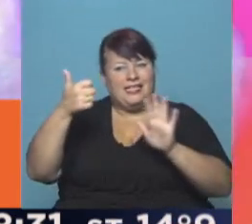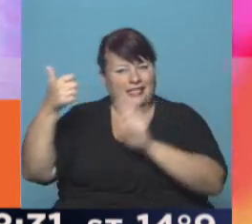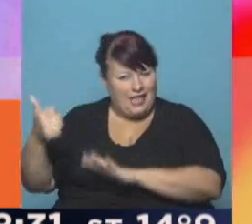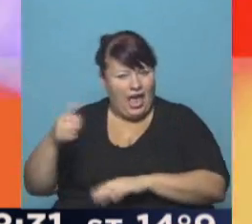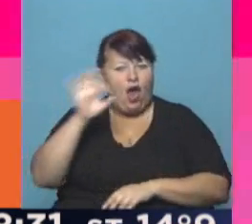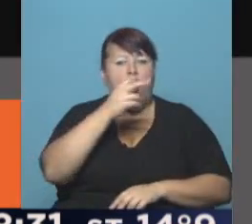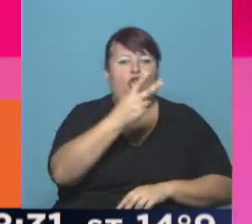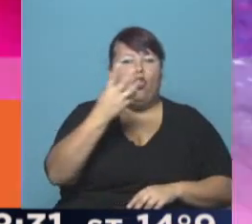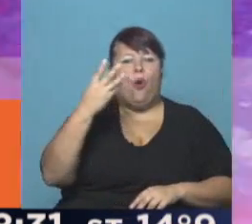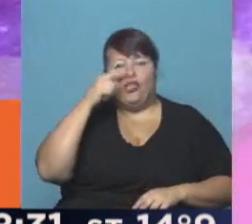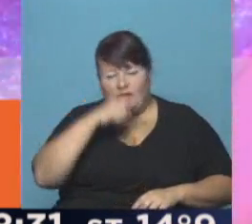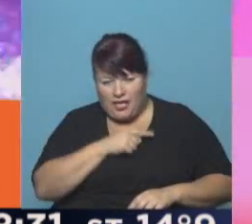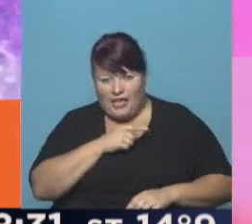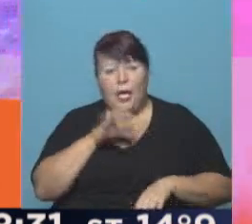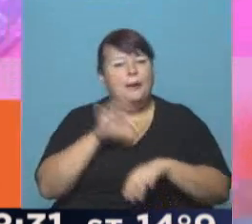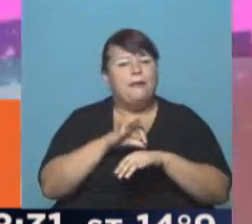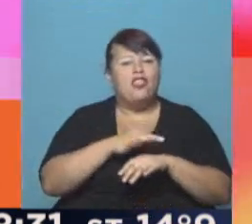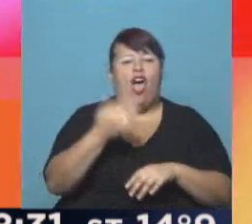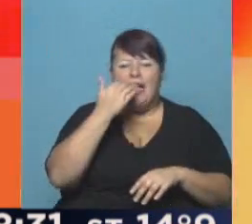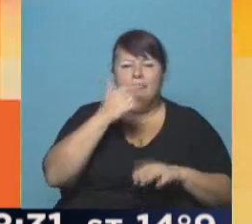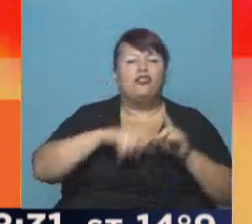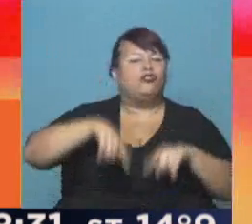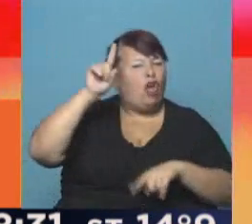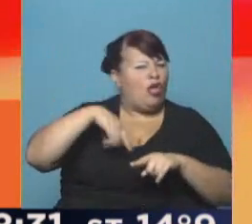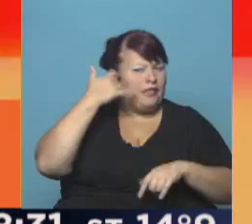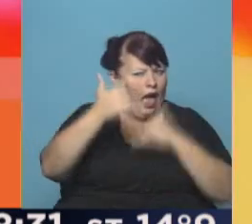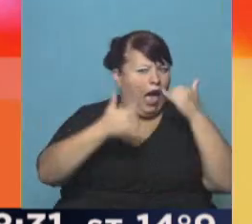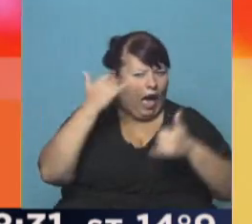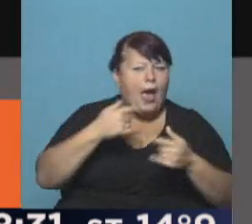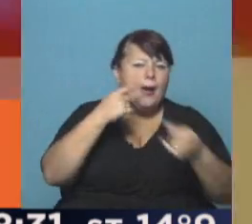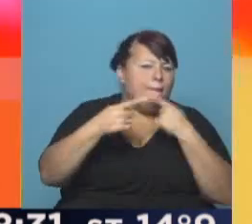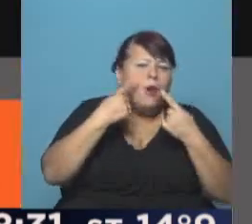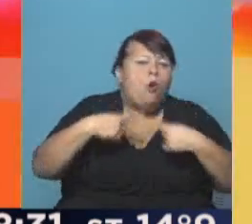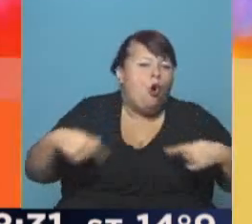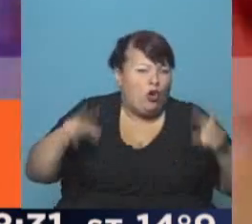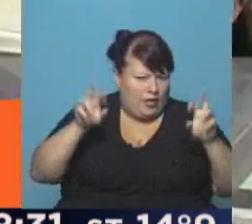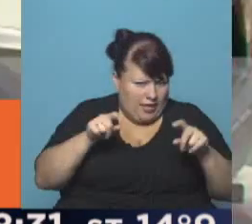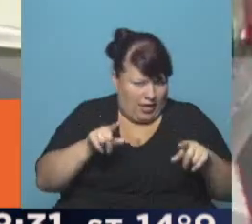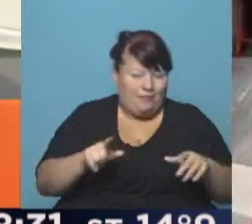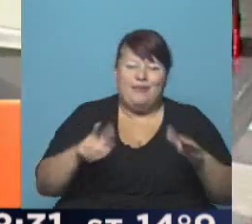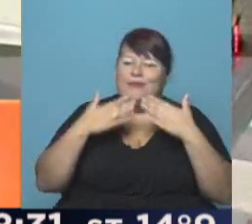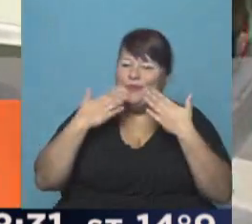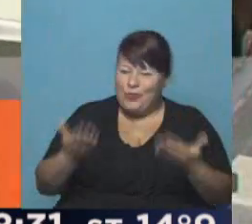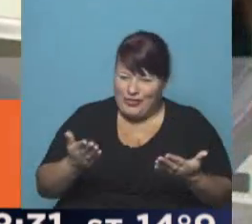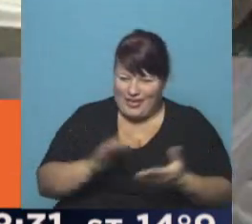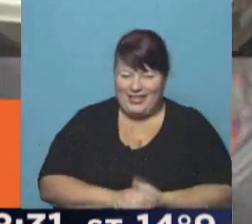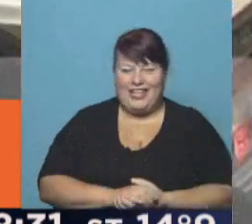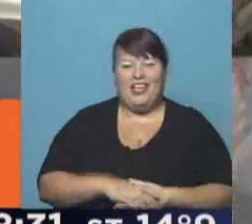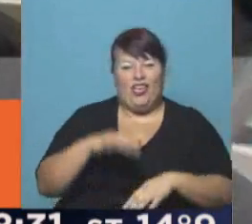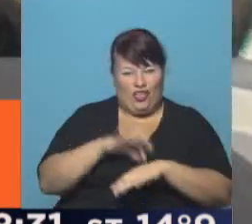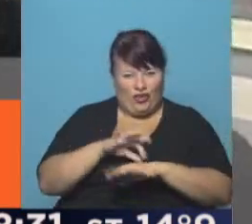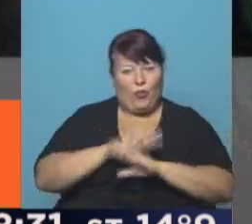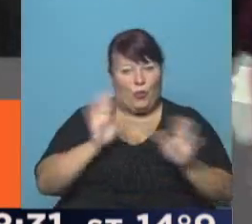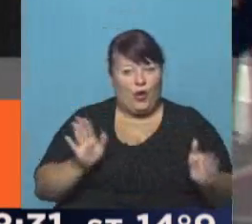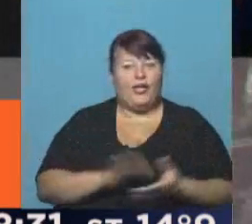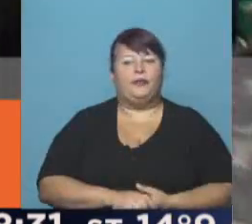4962-6666 o 2247. Médicos toxicólogos todo el tiempo atienden y se puede consultar cualquiera de estas cosas, ¿no? Muchísimas gracias, doctor.